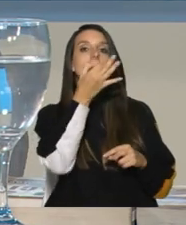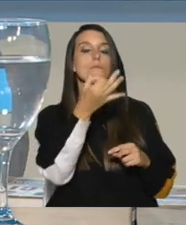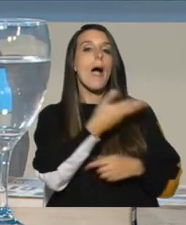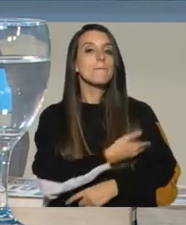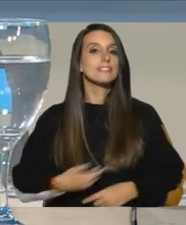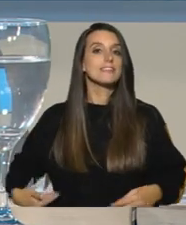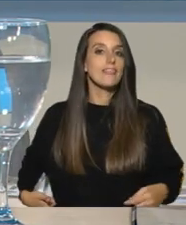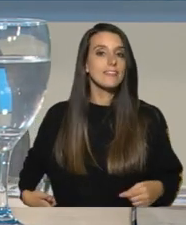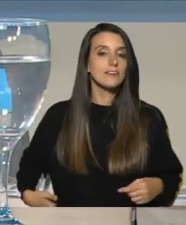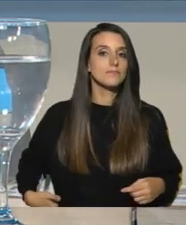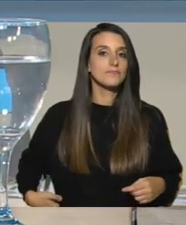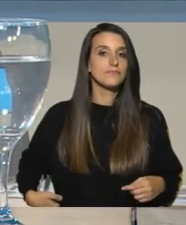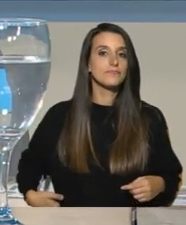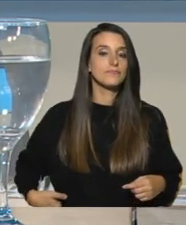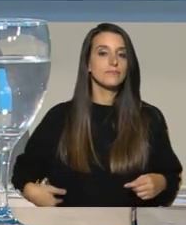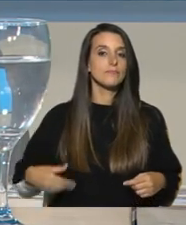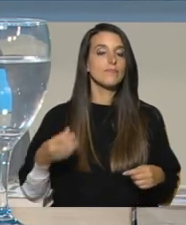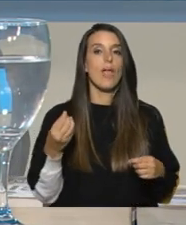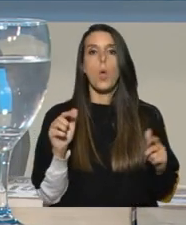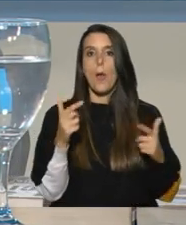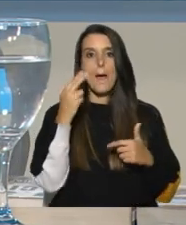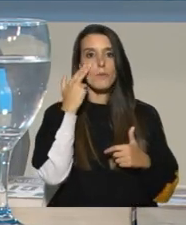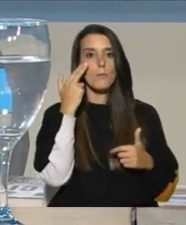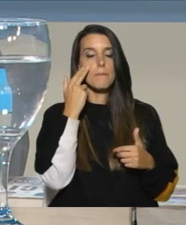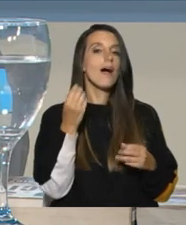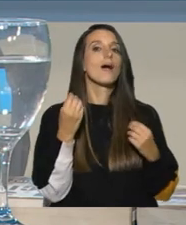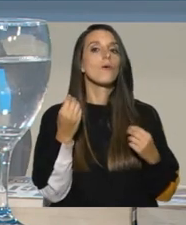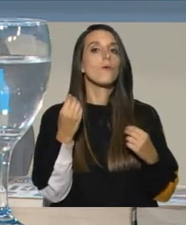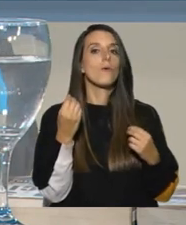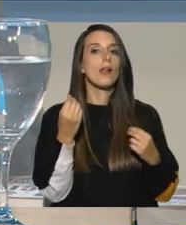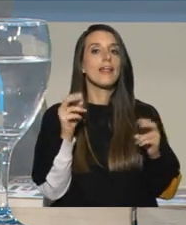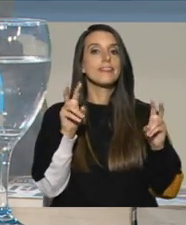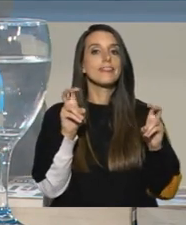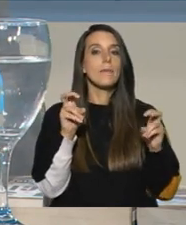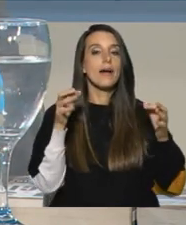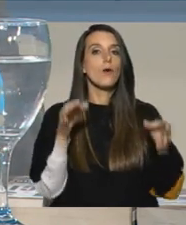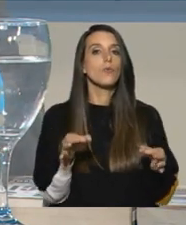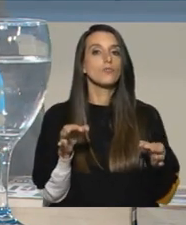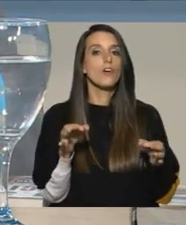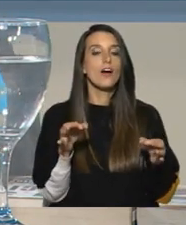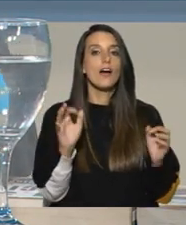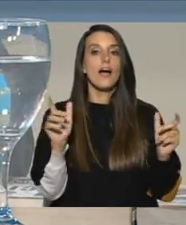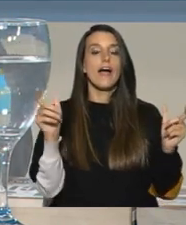República, que en principio no había problema, ese tema es exclusivo del CODICEN.